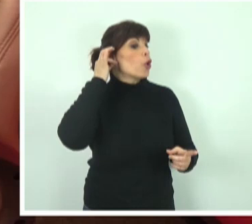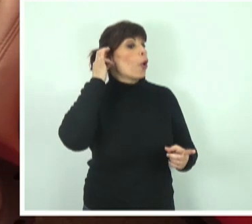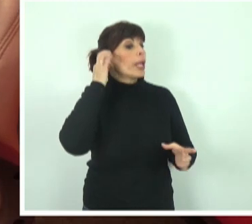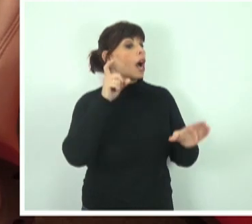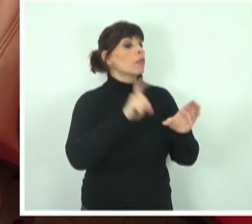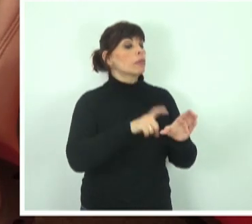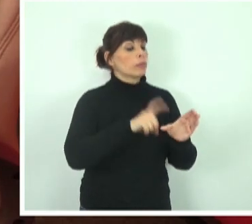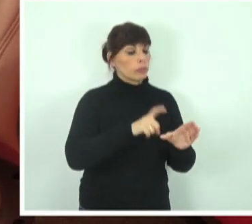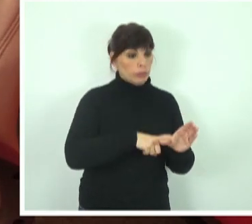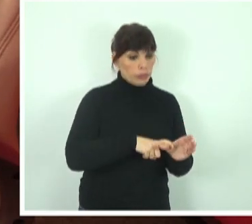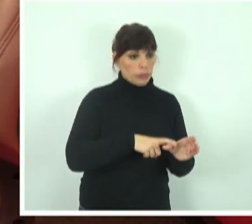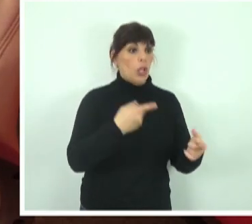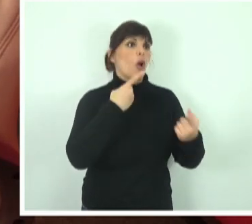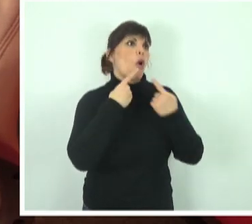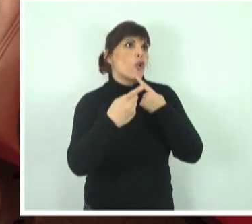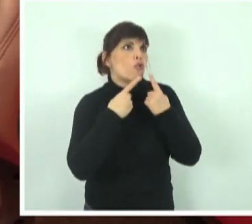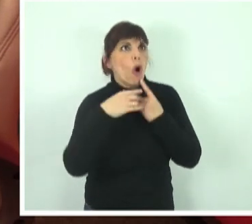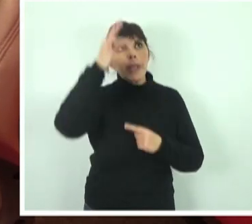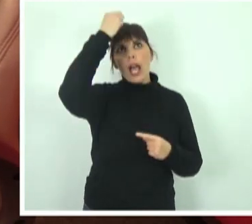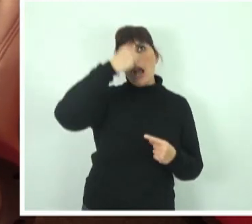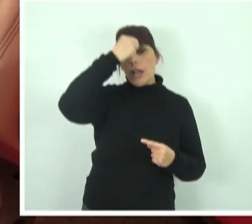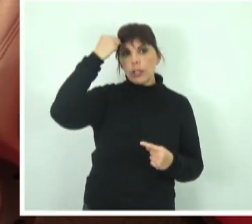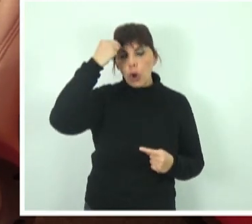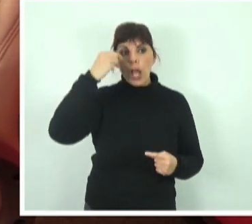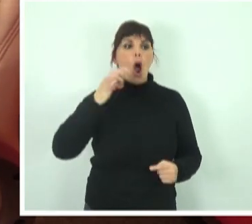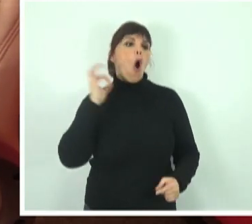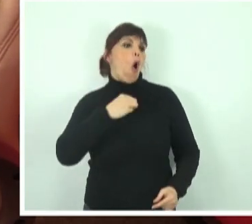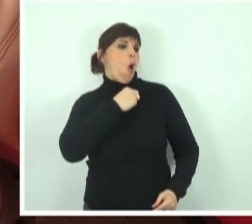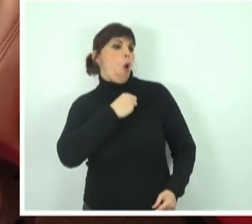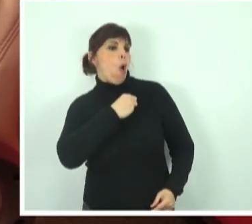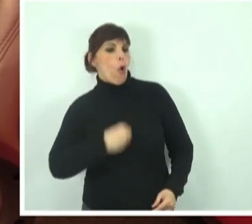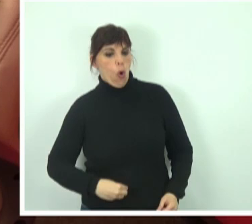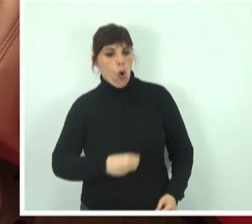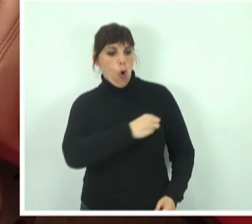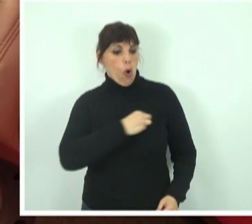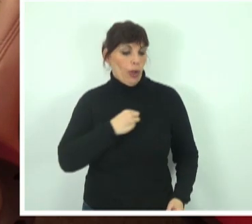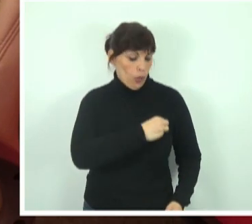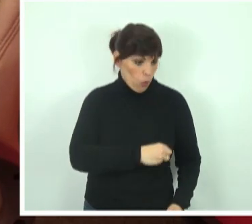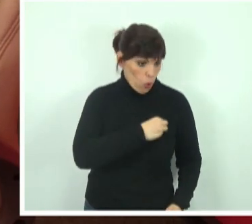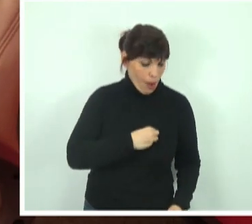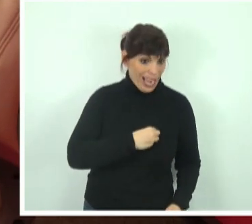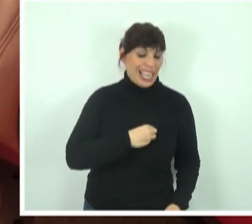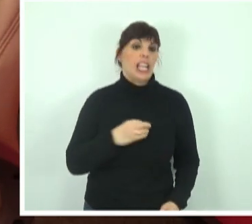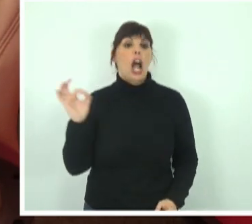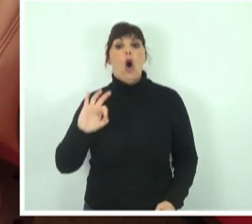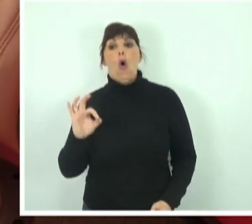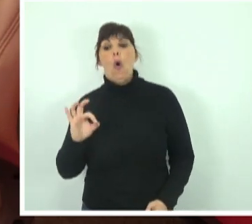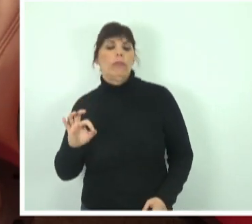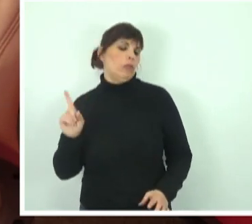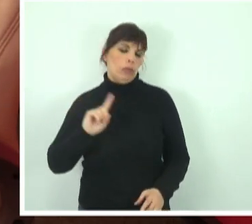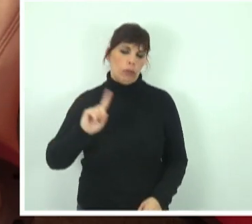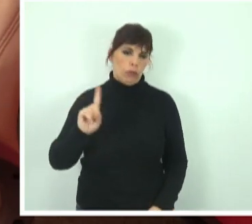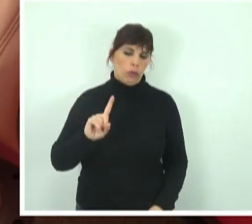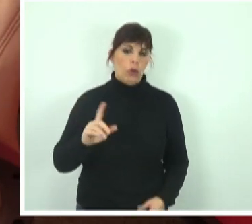novia evangélica, ni una novia presbiteriana, ni ortodoxa. No. Jesucristo